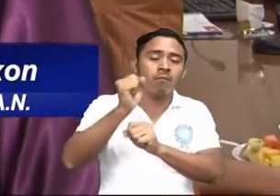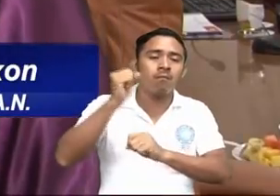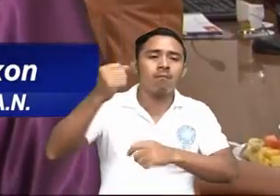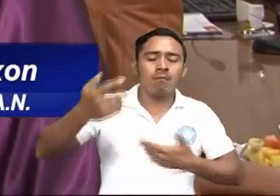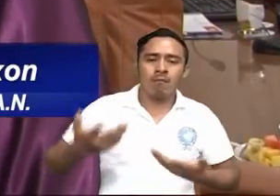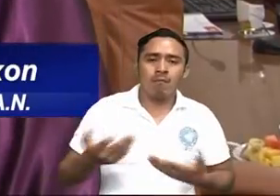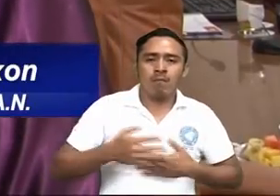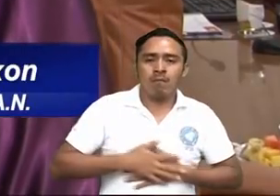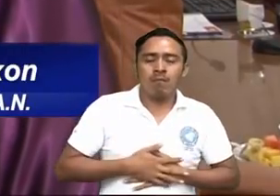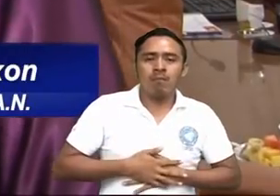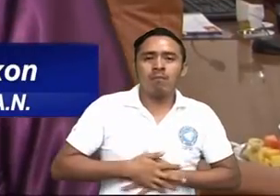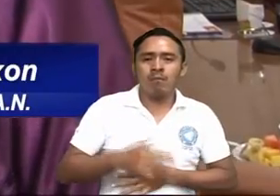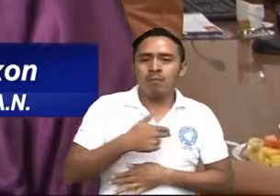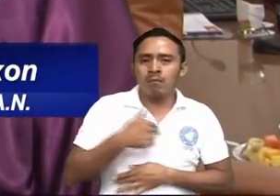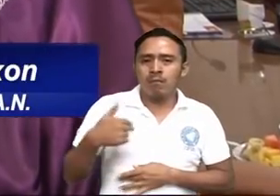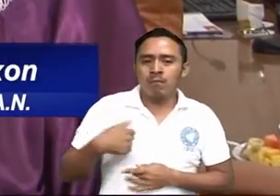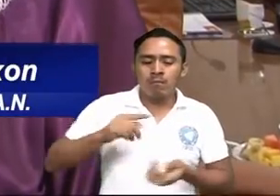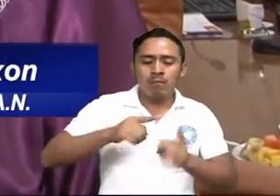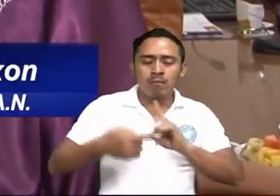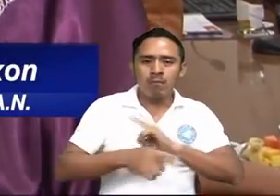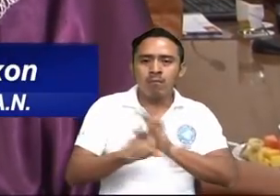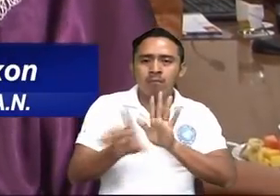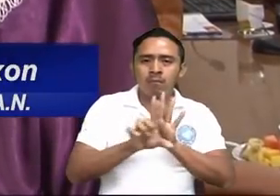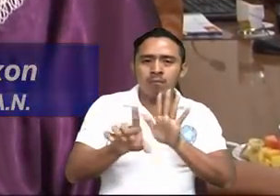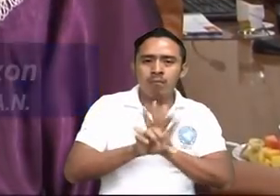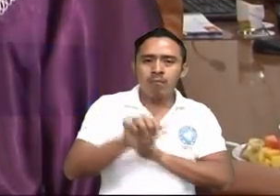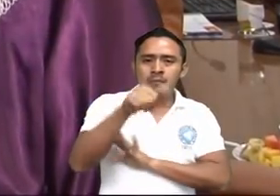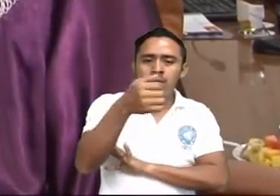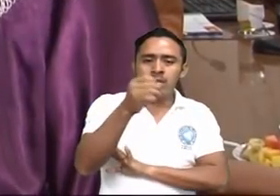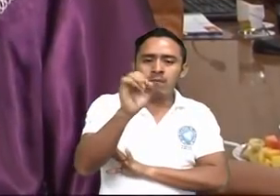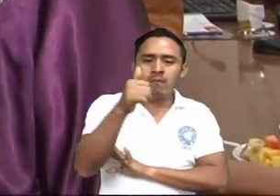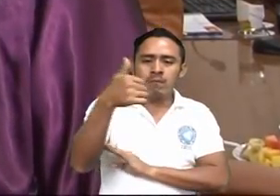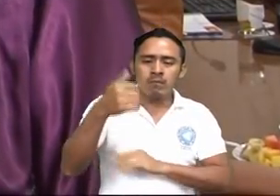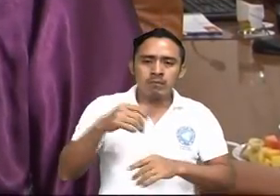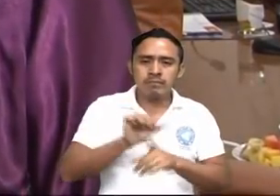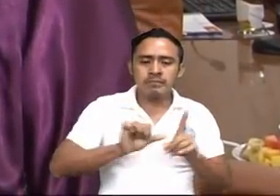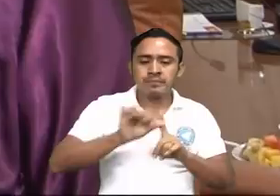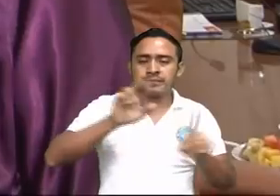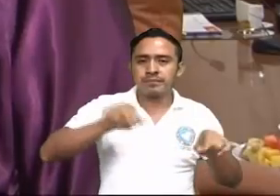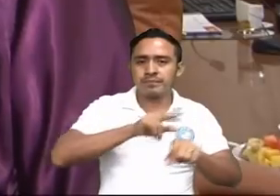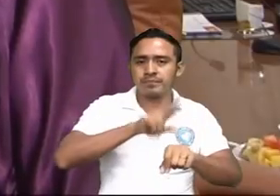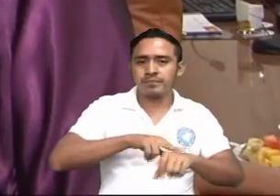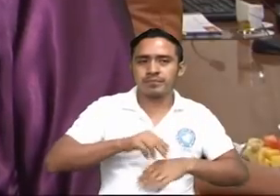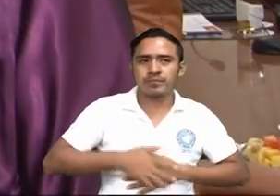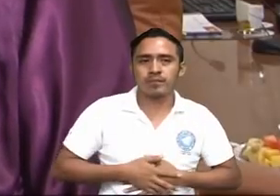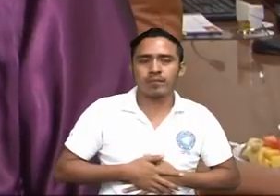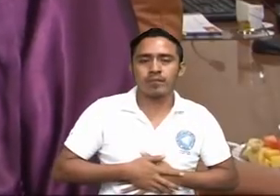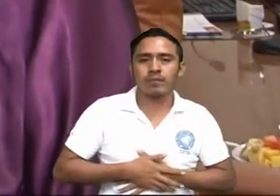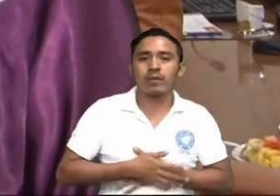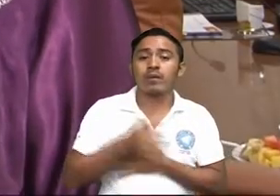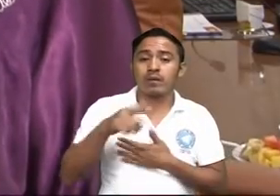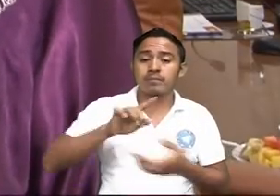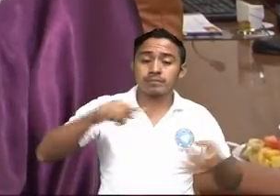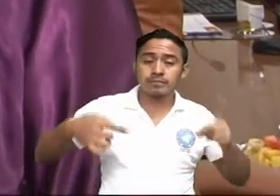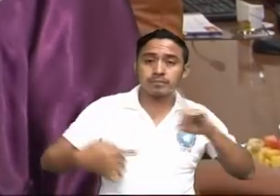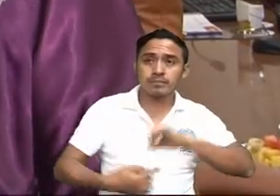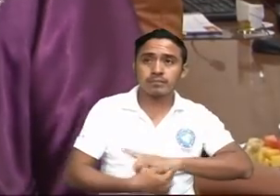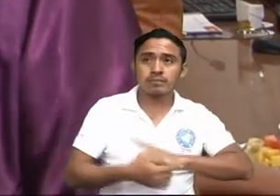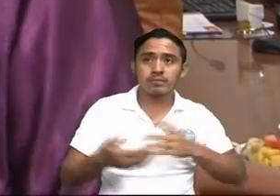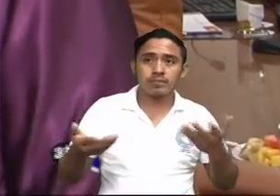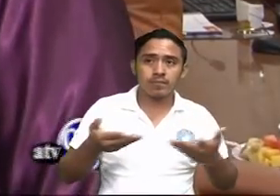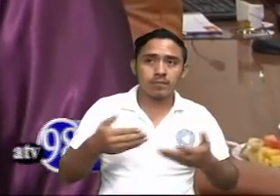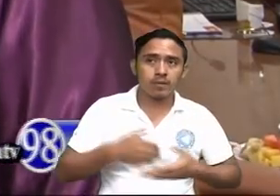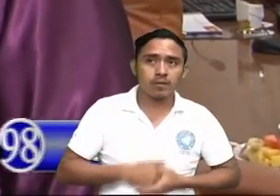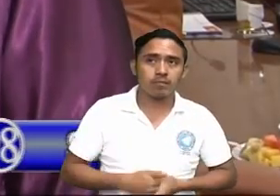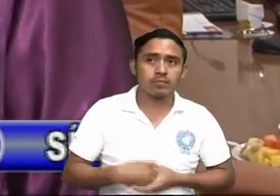día. Entonces hicimos una reforma a la Ley Orgánica de la Asamblea Nacional. Una reforma que lo hicimos y